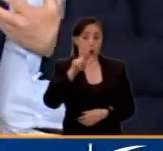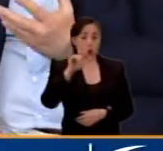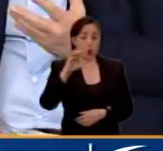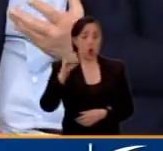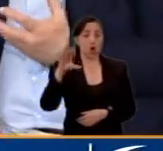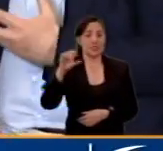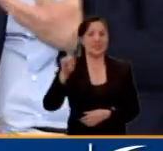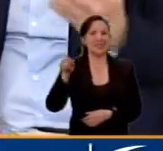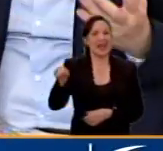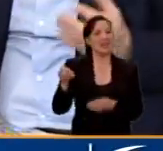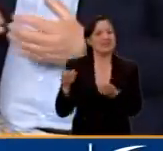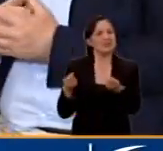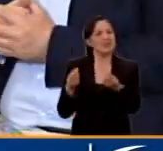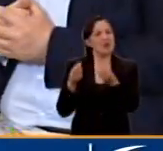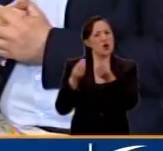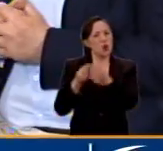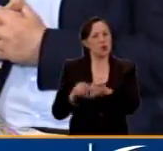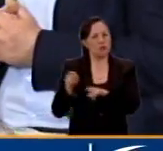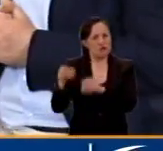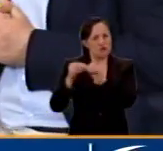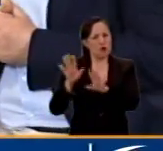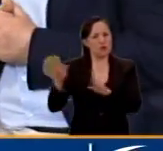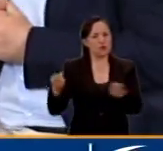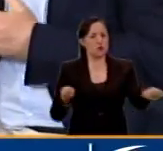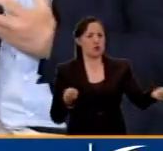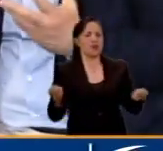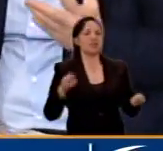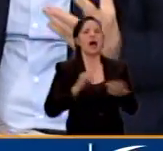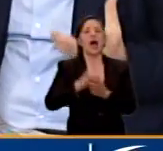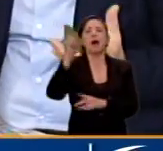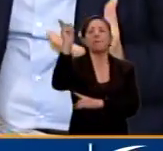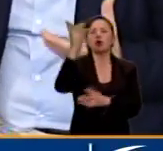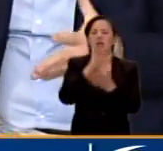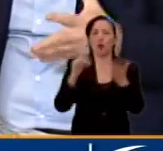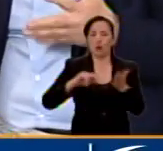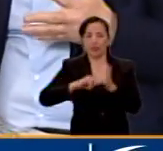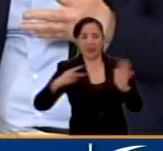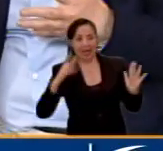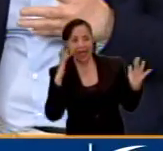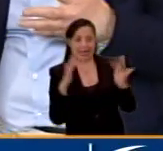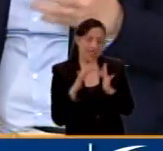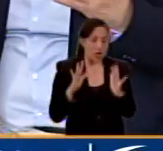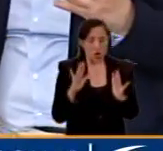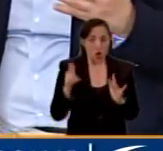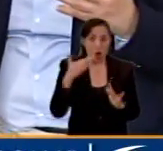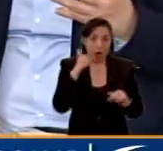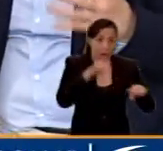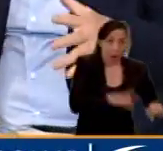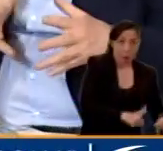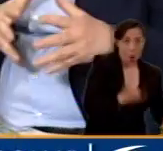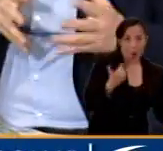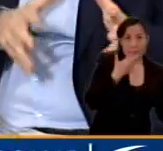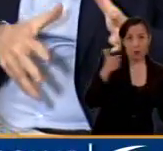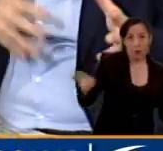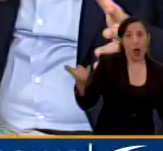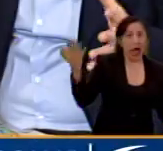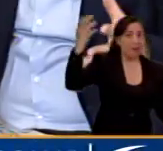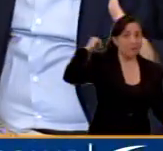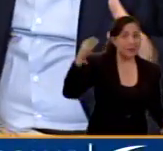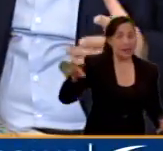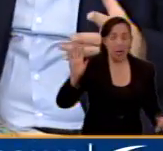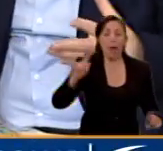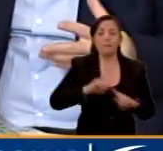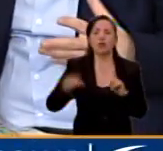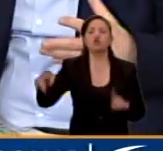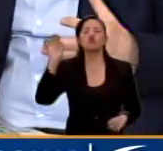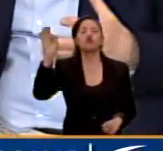no sé si hoy día en el siglo XXI tendría éxito o no, pero él se empeñaba en hacer una serie de promesas